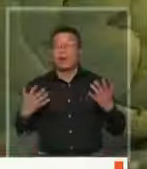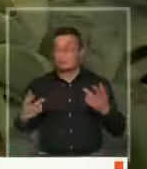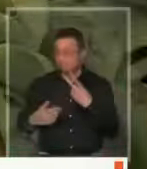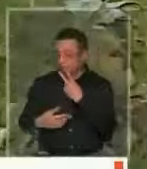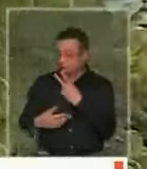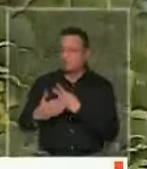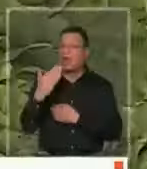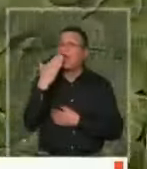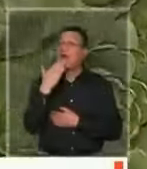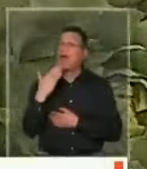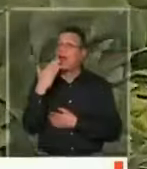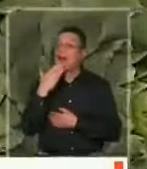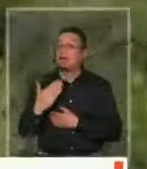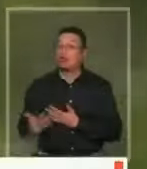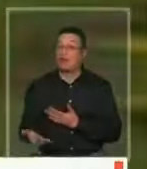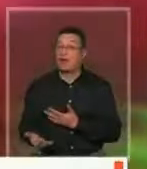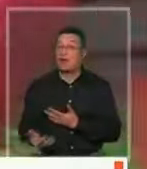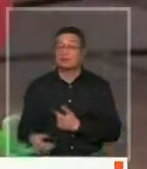ella.